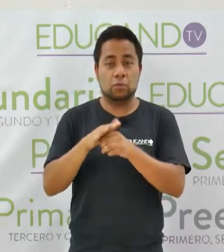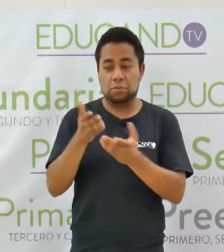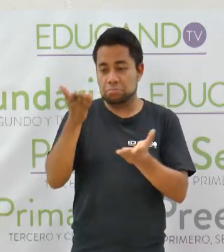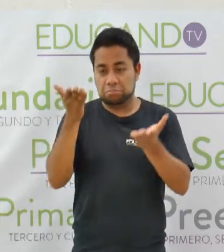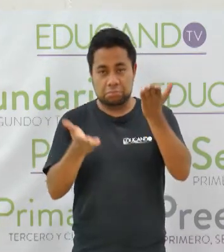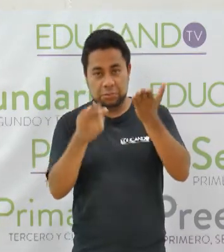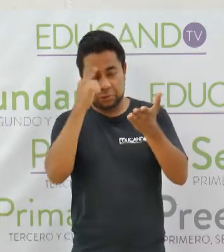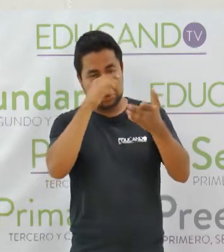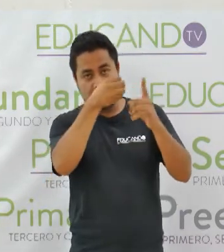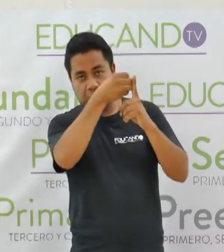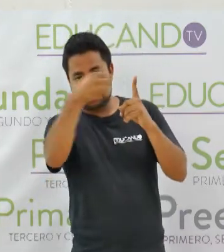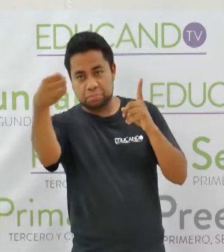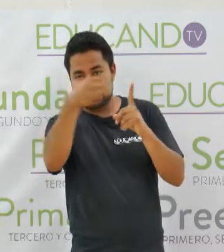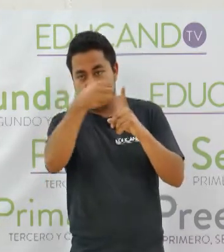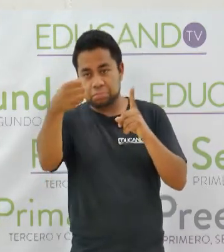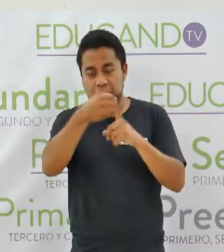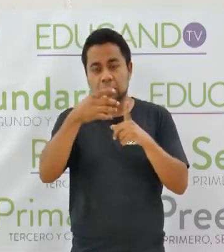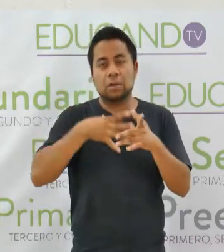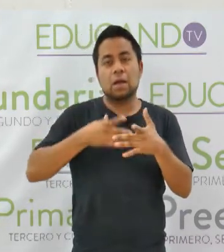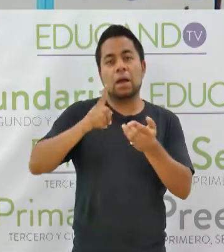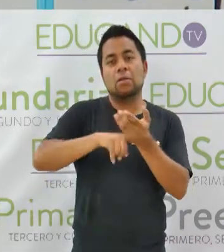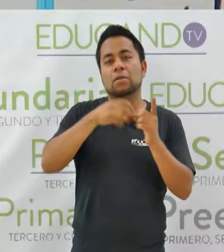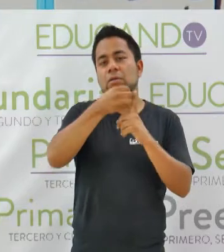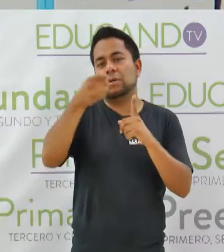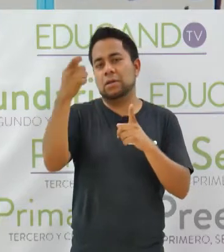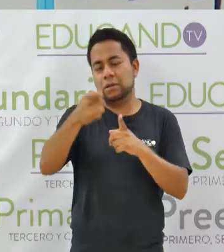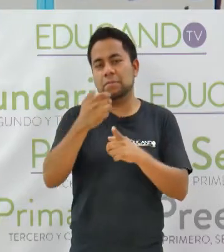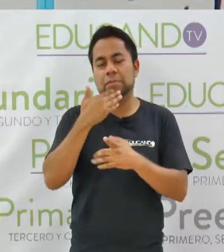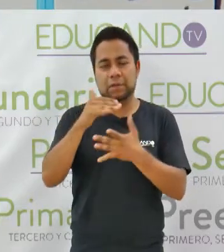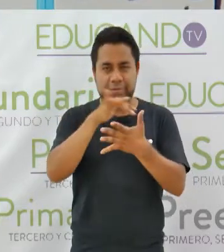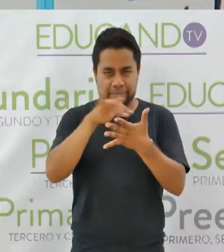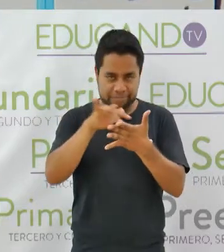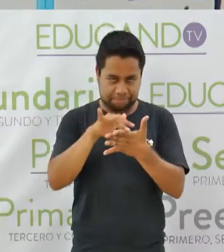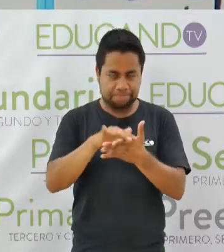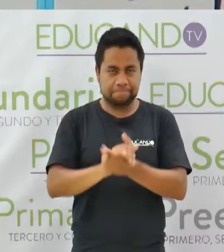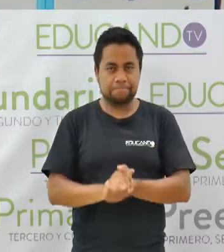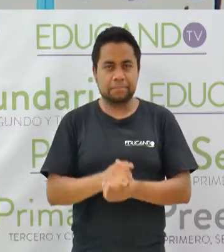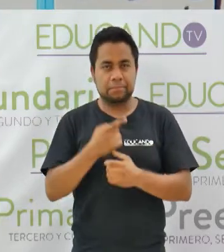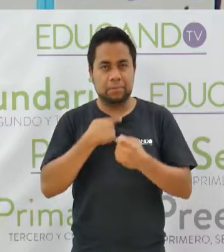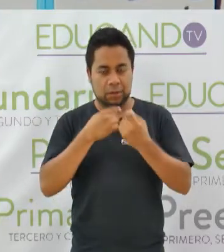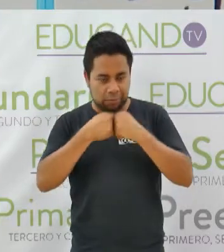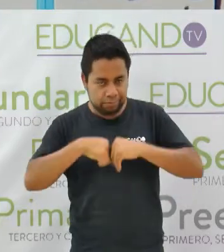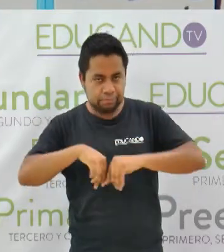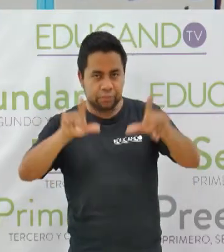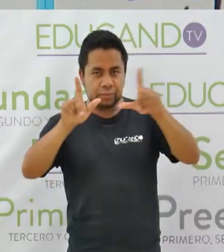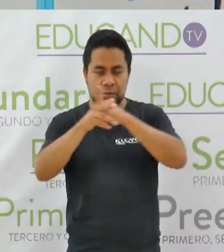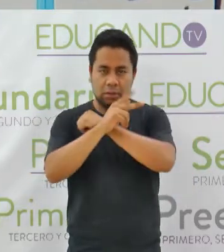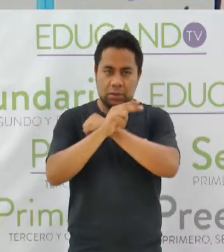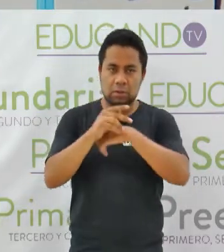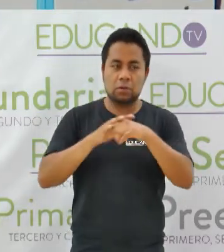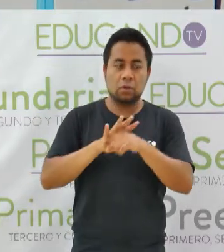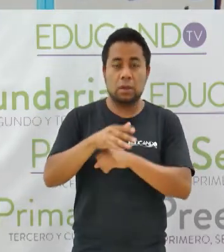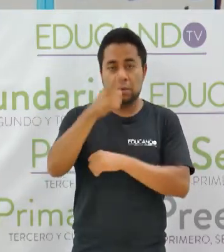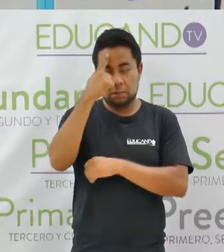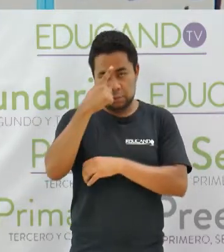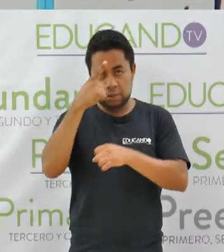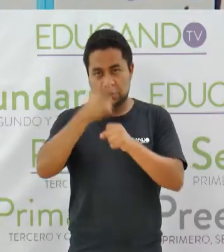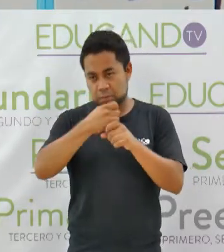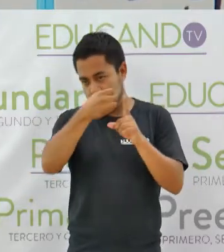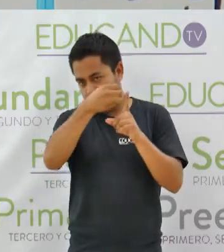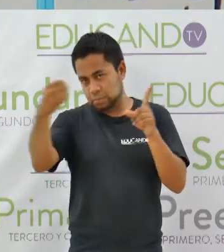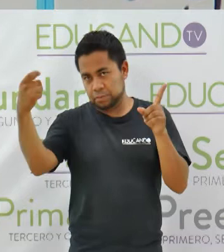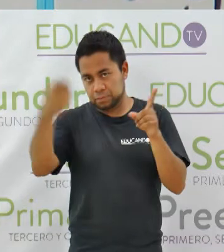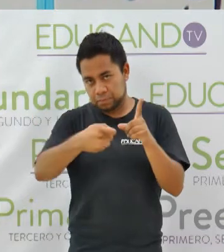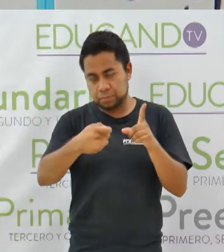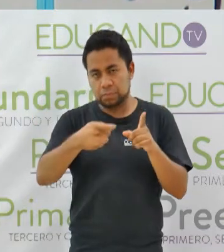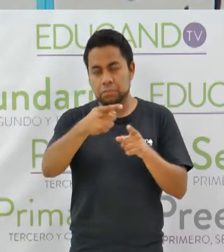cada una de estas oraciones que tenemos acá. Bien, vamos a leerla, te voy a poner en pantalla, ahí está la primera